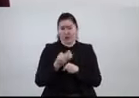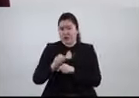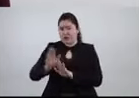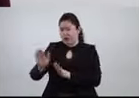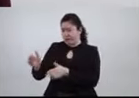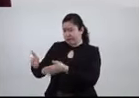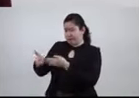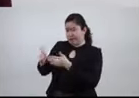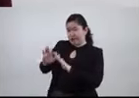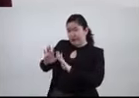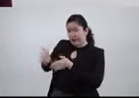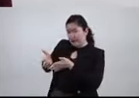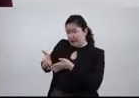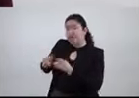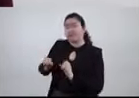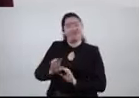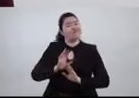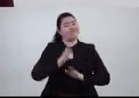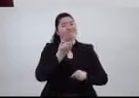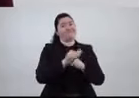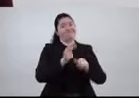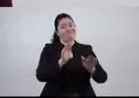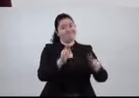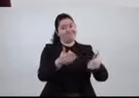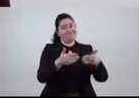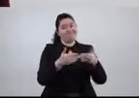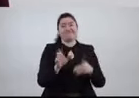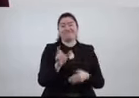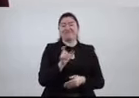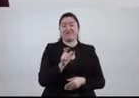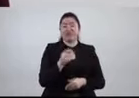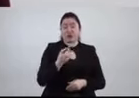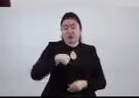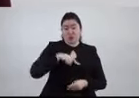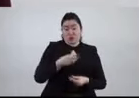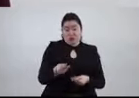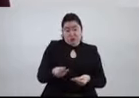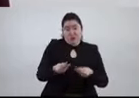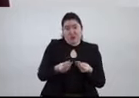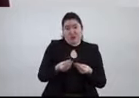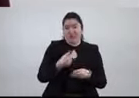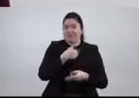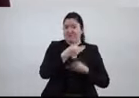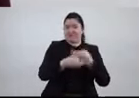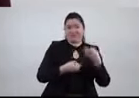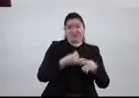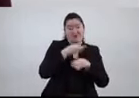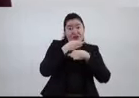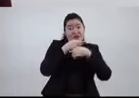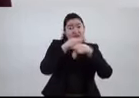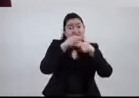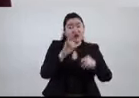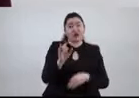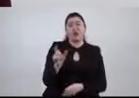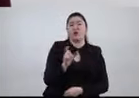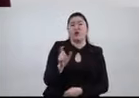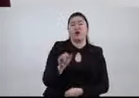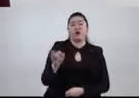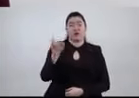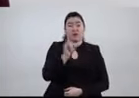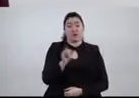todavía hay oportunidad de algunos? Ya está cerrado desde lo último que recibimos, le dijimos a todas las instituciones, fue el jueves a las 9 de la